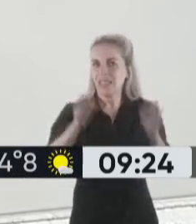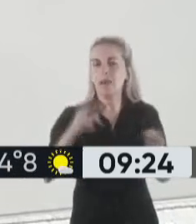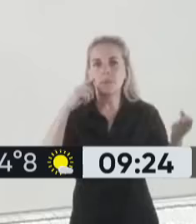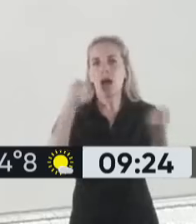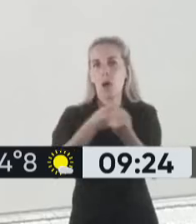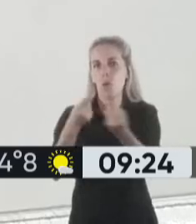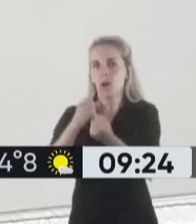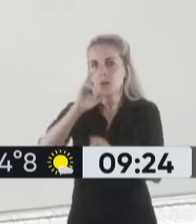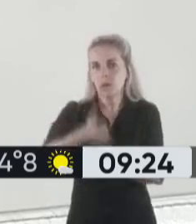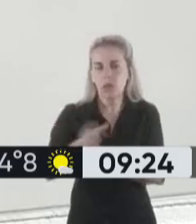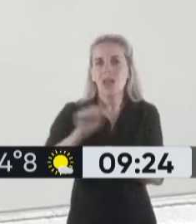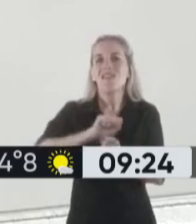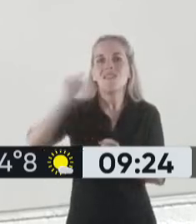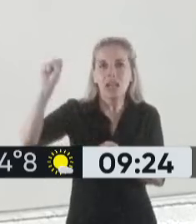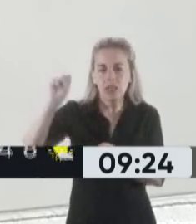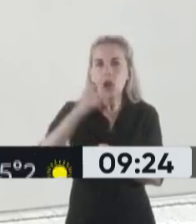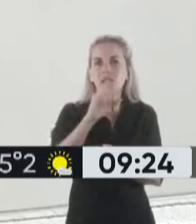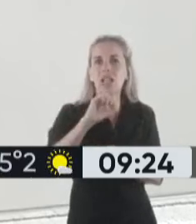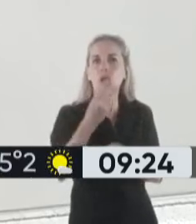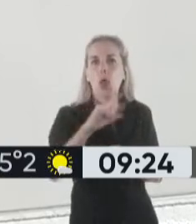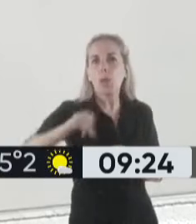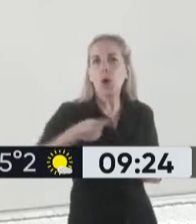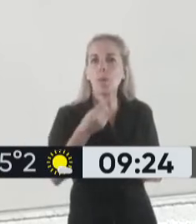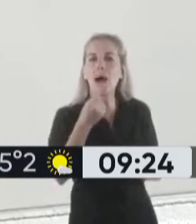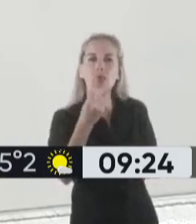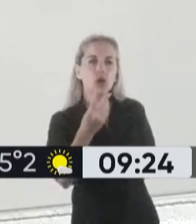eso, 102,2 o